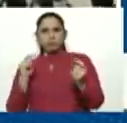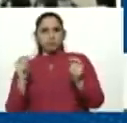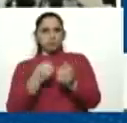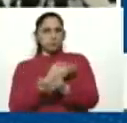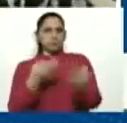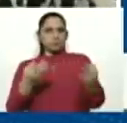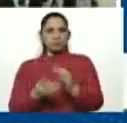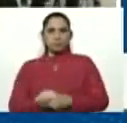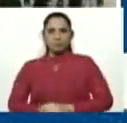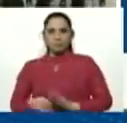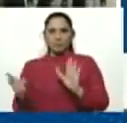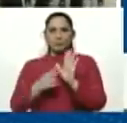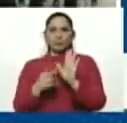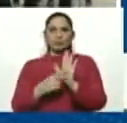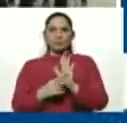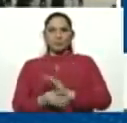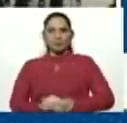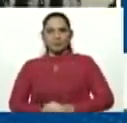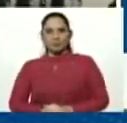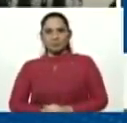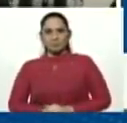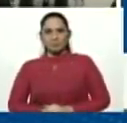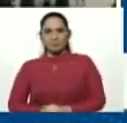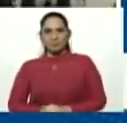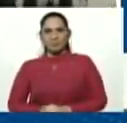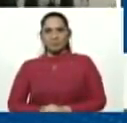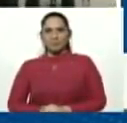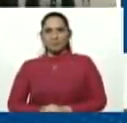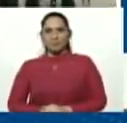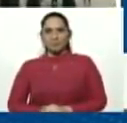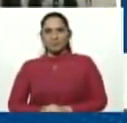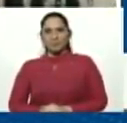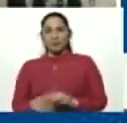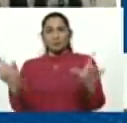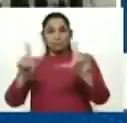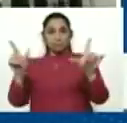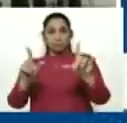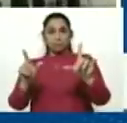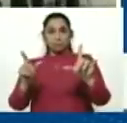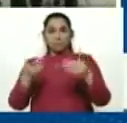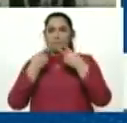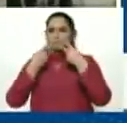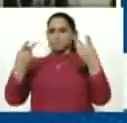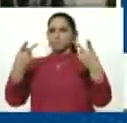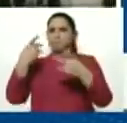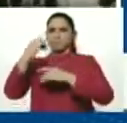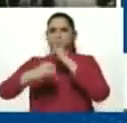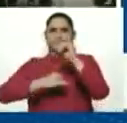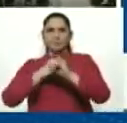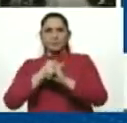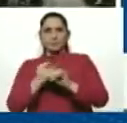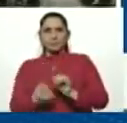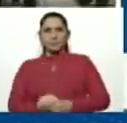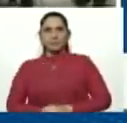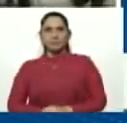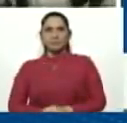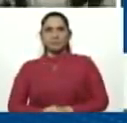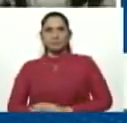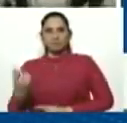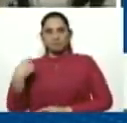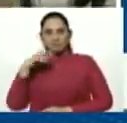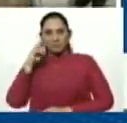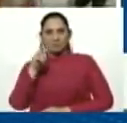estelar, verdaderamente estelar, recogida así por la televisión y la prensa mundial. Allí